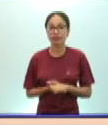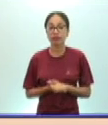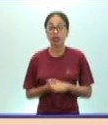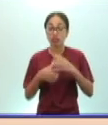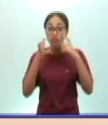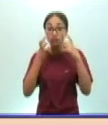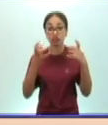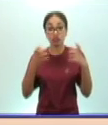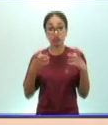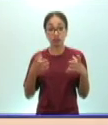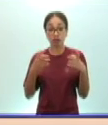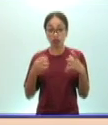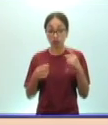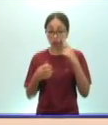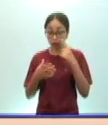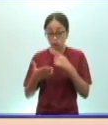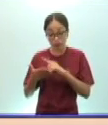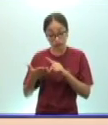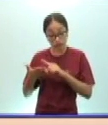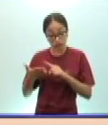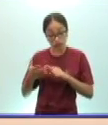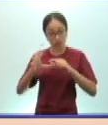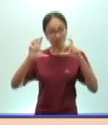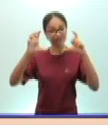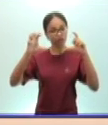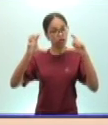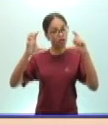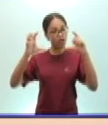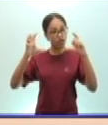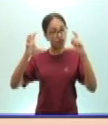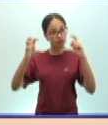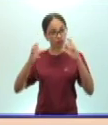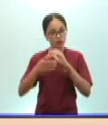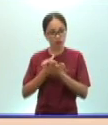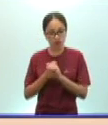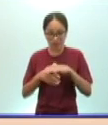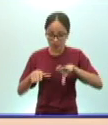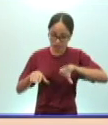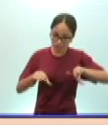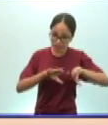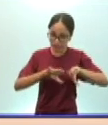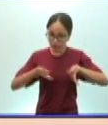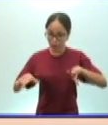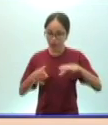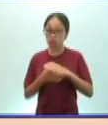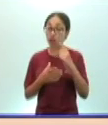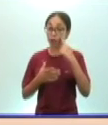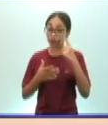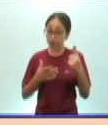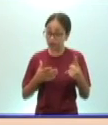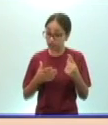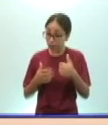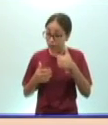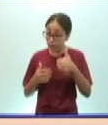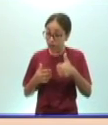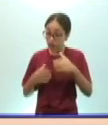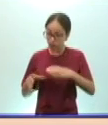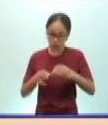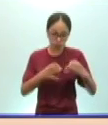cuando observen en su libro de texto la figura de la operación de decantación, se fijen bien qué útiles se